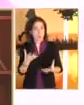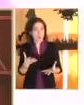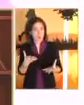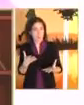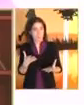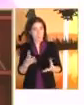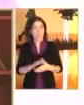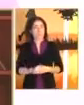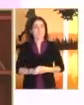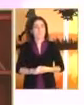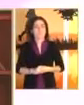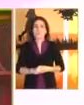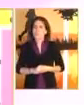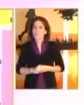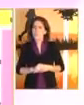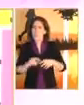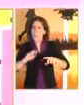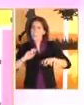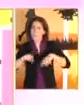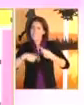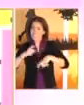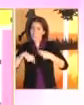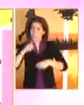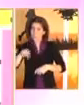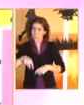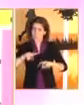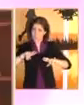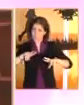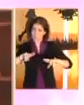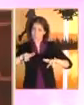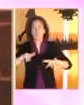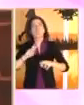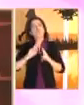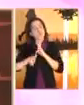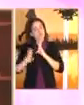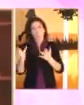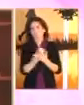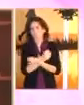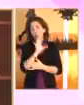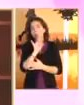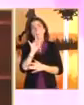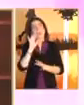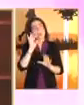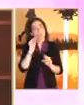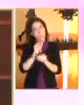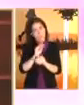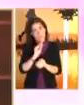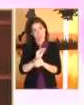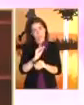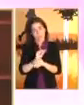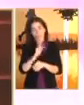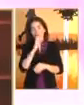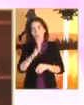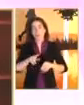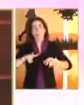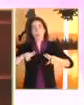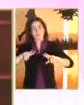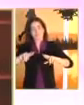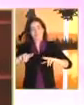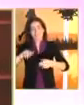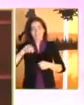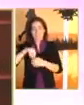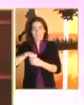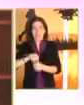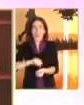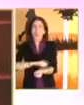calórico. ¿Y el marisco podría entrar también en...? Todo, el marisco todo. Lo que pasa es que hay que tener precaución, porque el marisco sí que tiene un contenido en colesterol